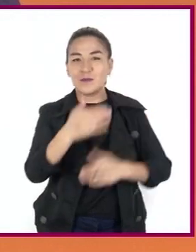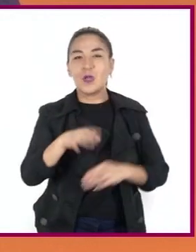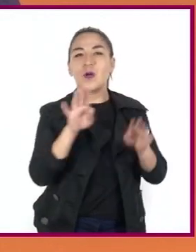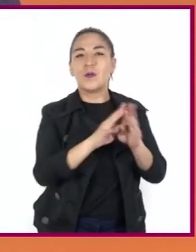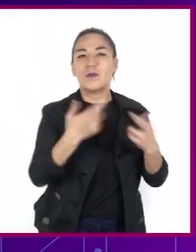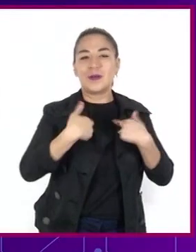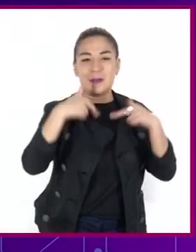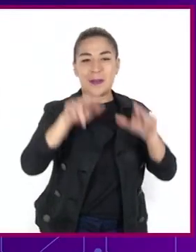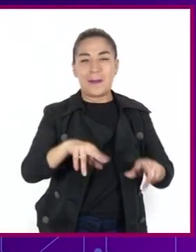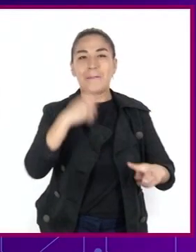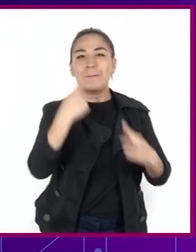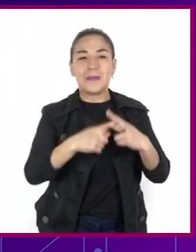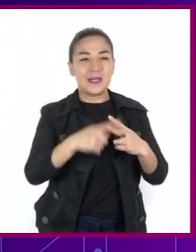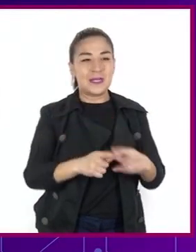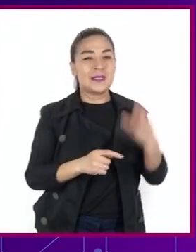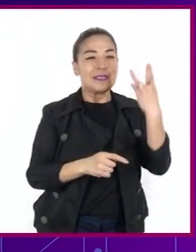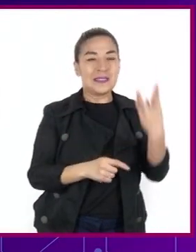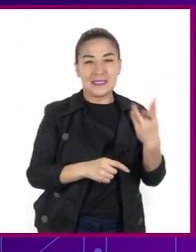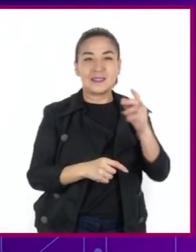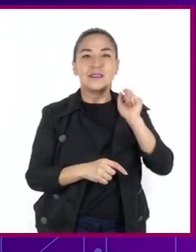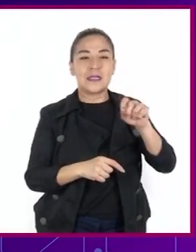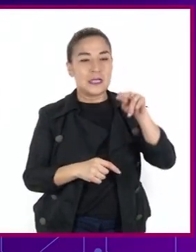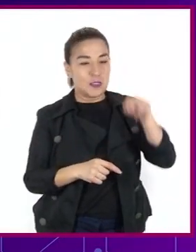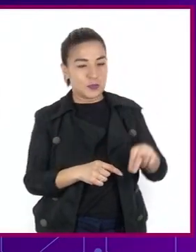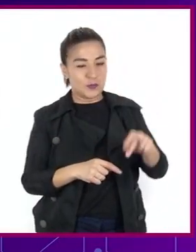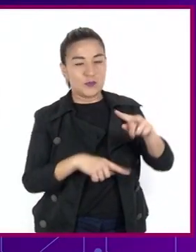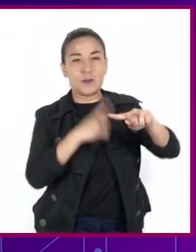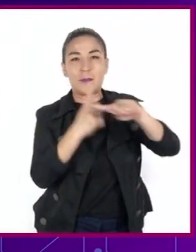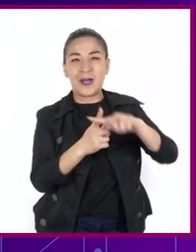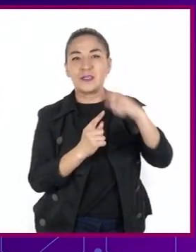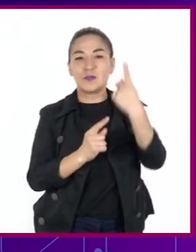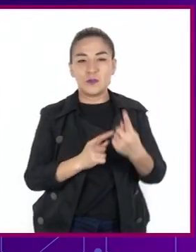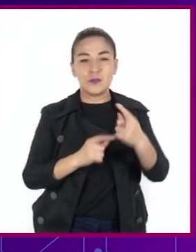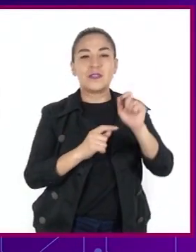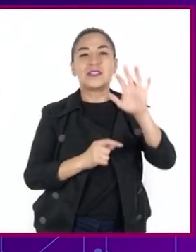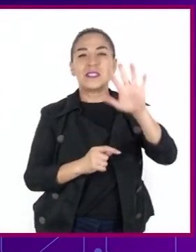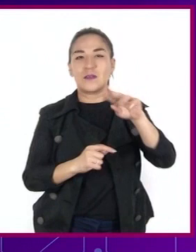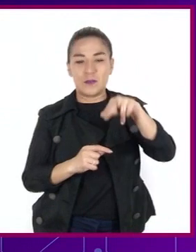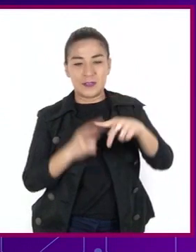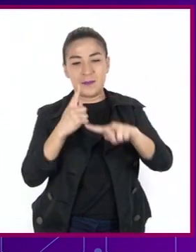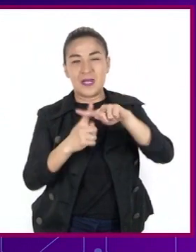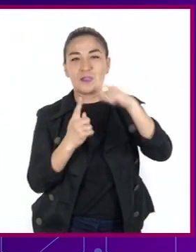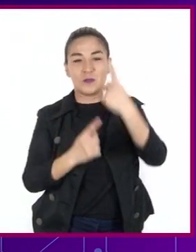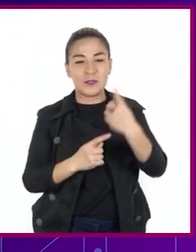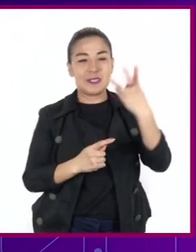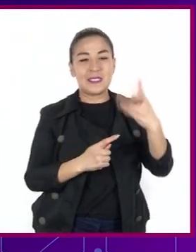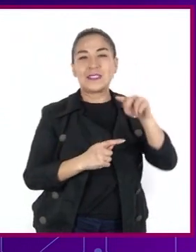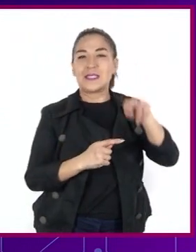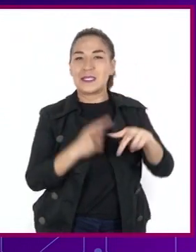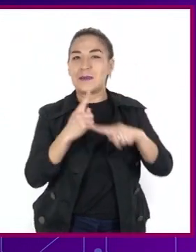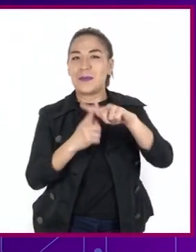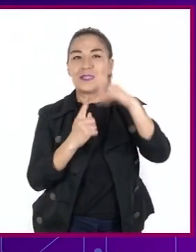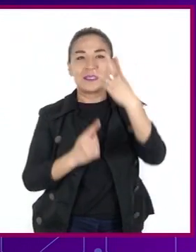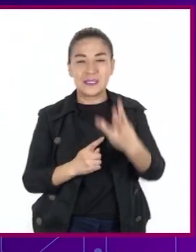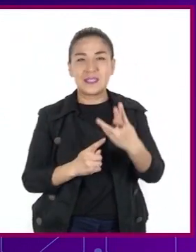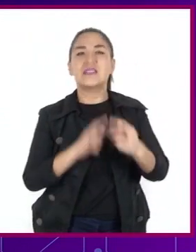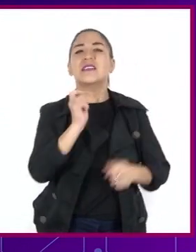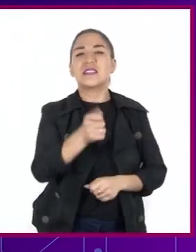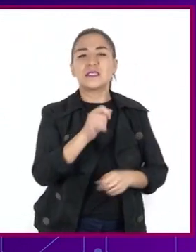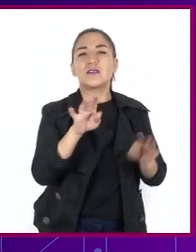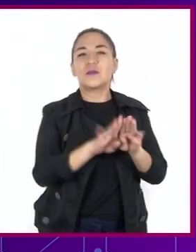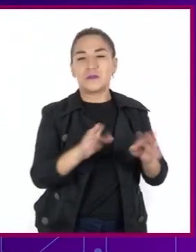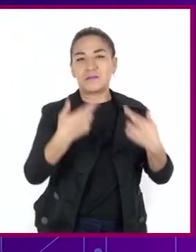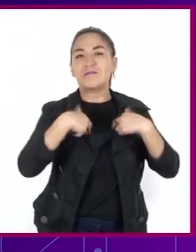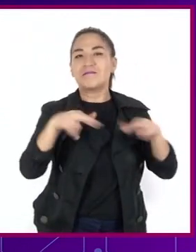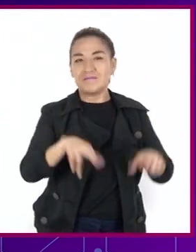expresiones algebraicas, 3 por la suma de n más 1, 5n más 1 y 3n más 3, parece que las expresiones